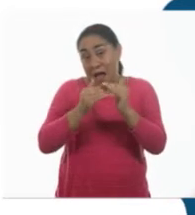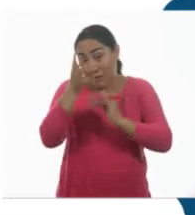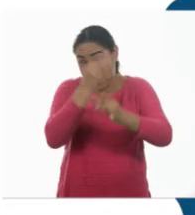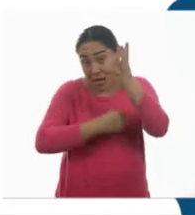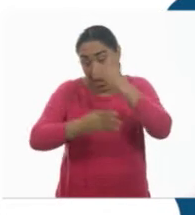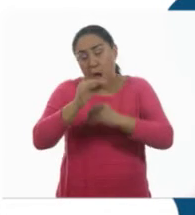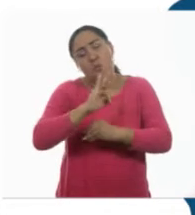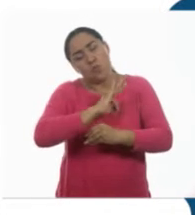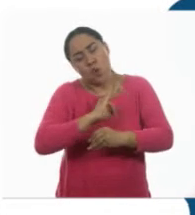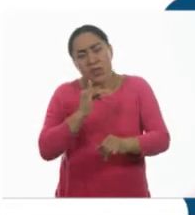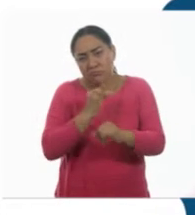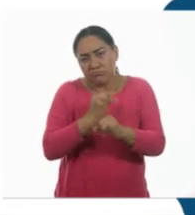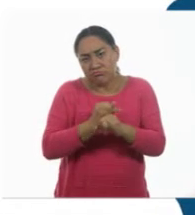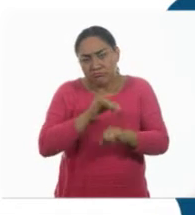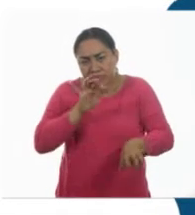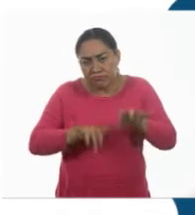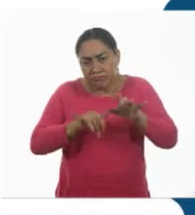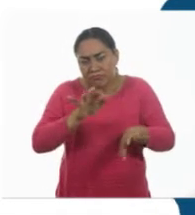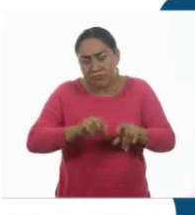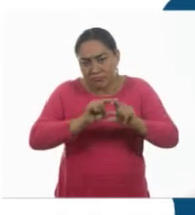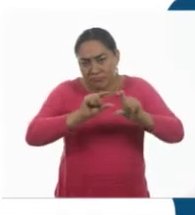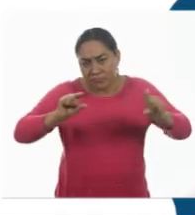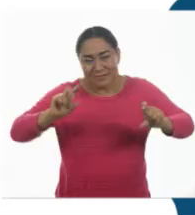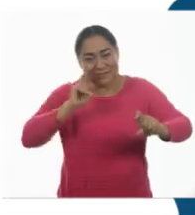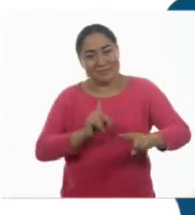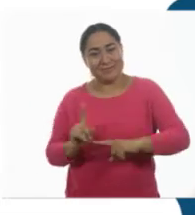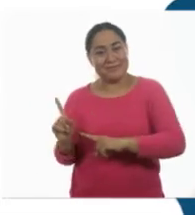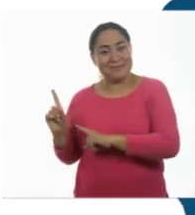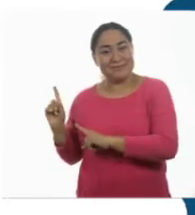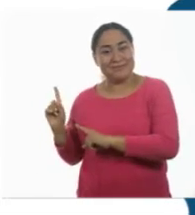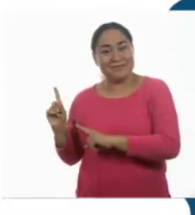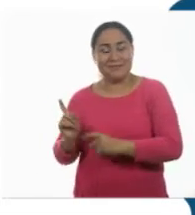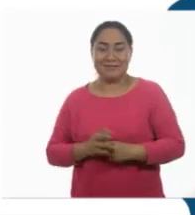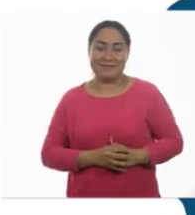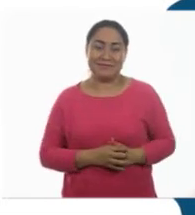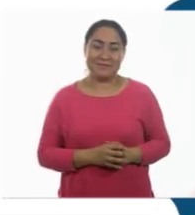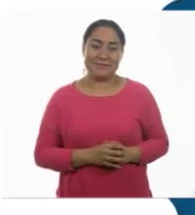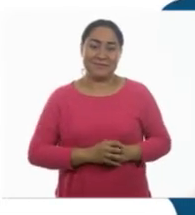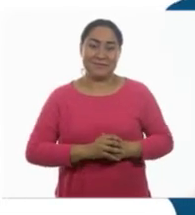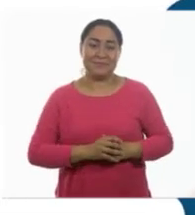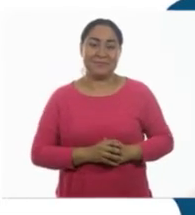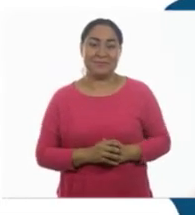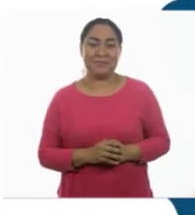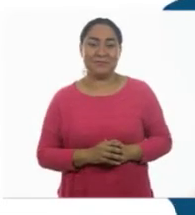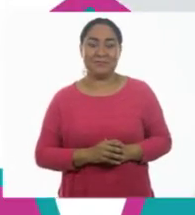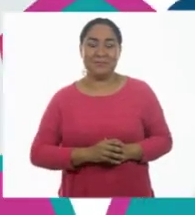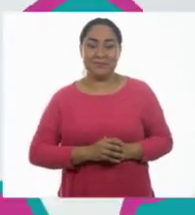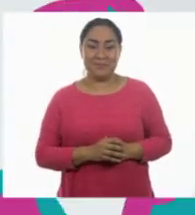encontrar en la siguiente liga: aprendeencasa.cep.gov.mx.